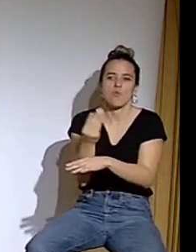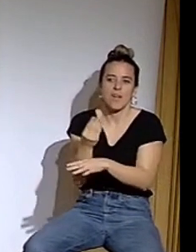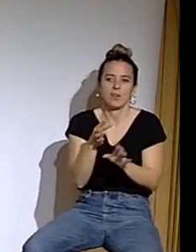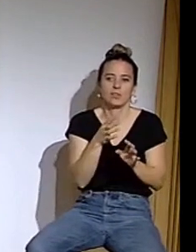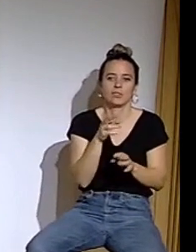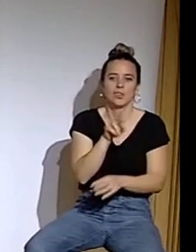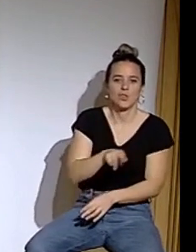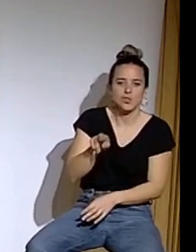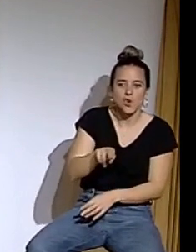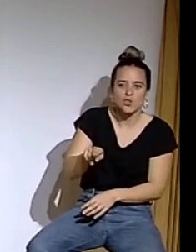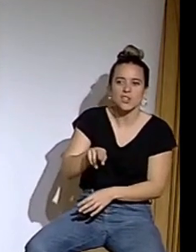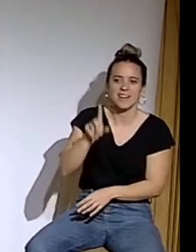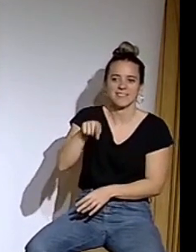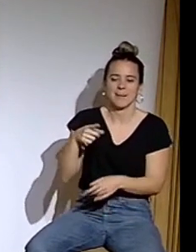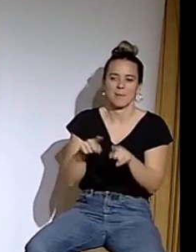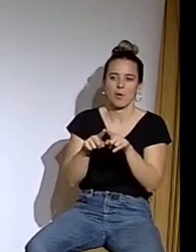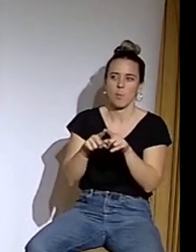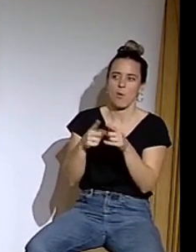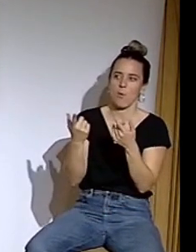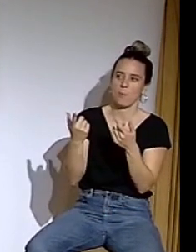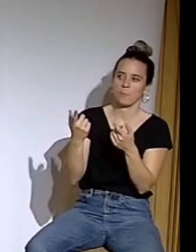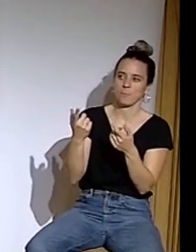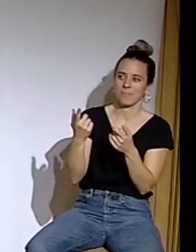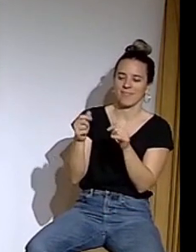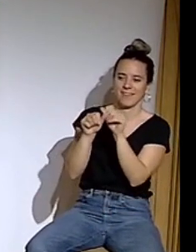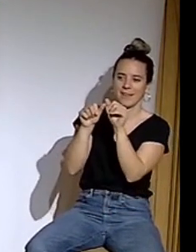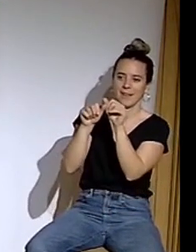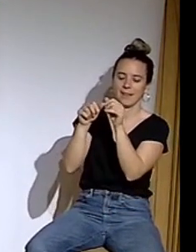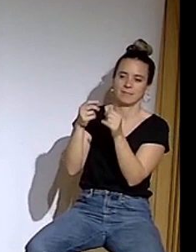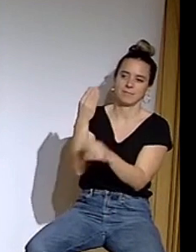un y una figura homoerotica No